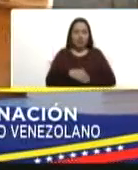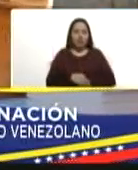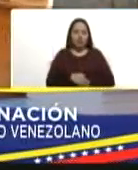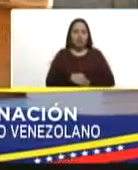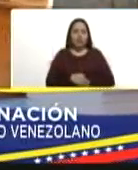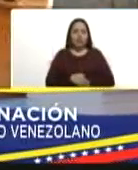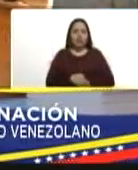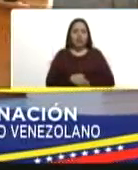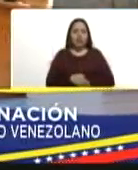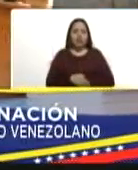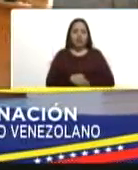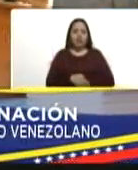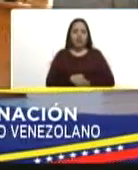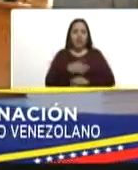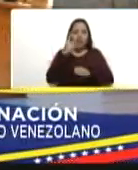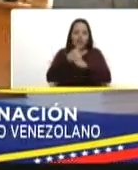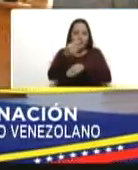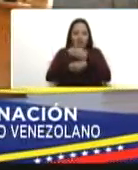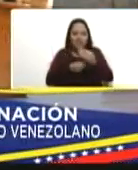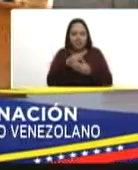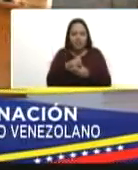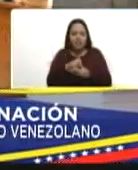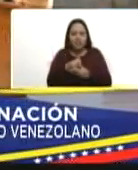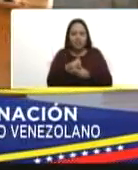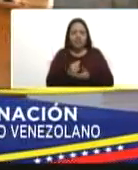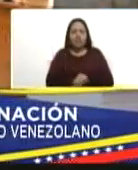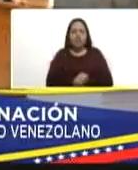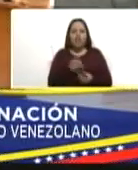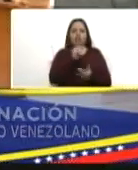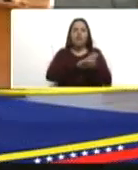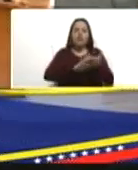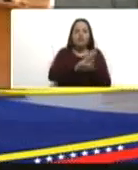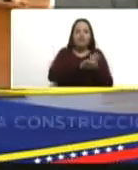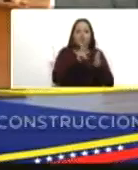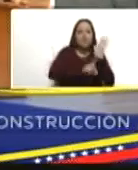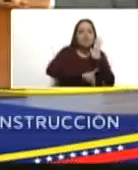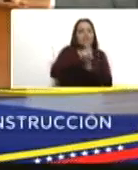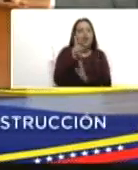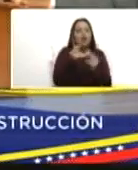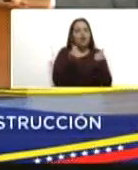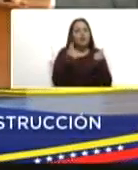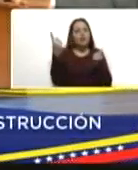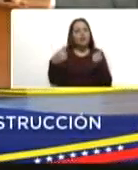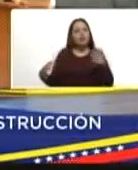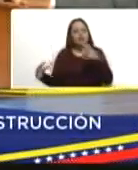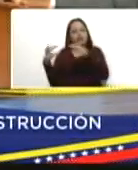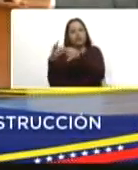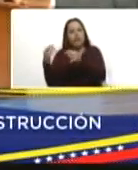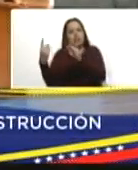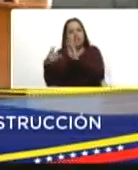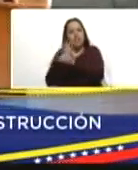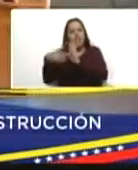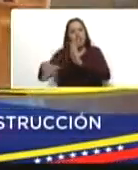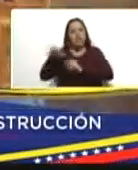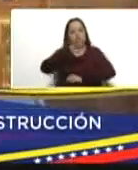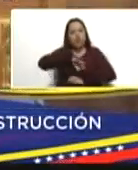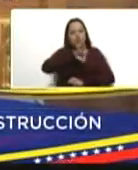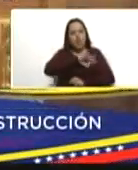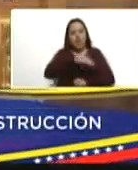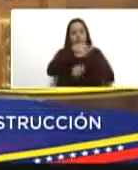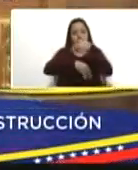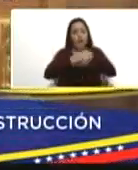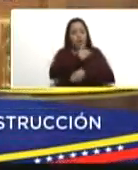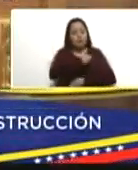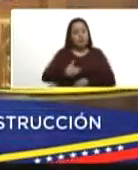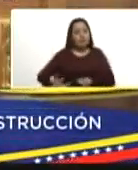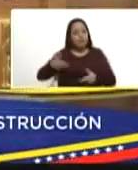contrario tiene que haber armonía entre desarrollo económico y derechos sociales hablaba el comandante